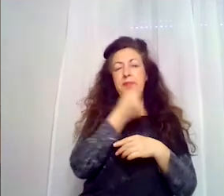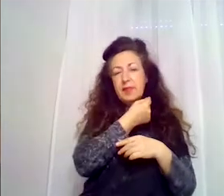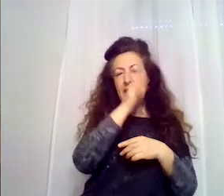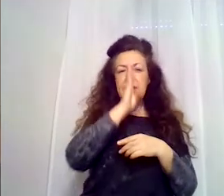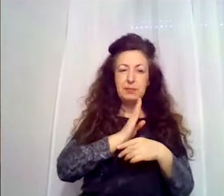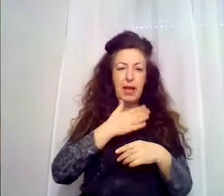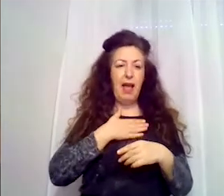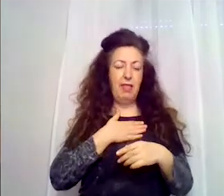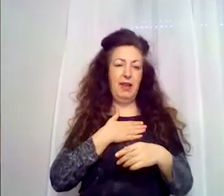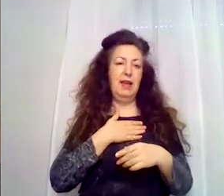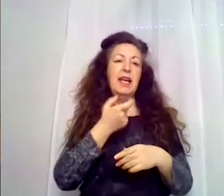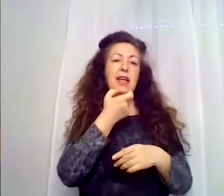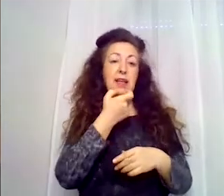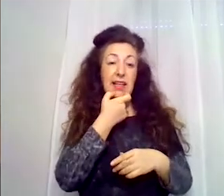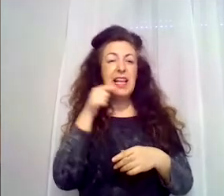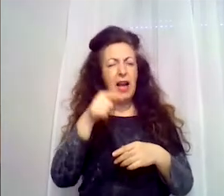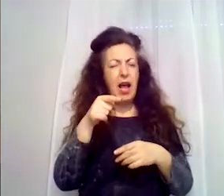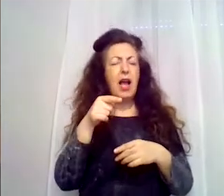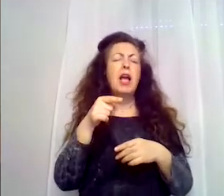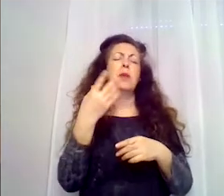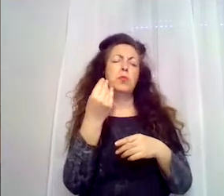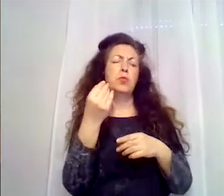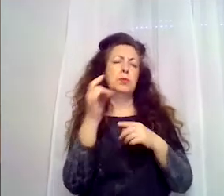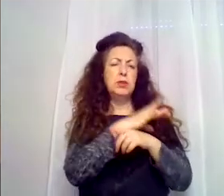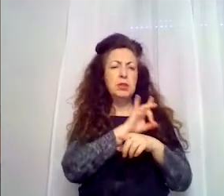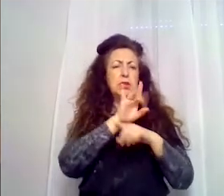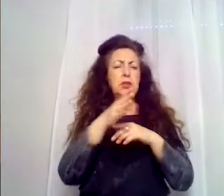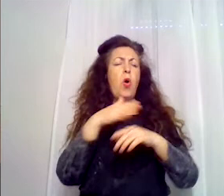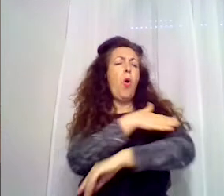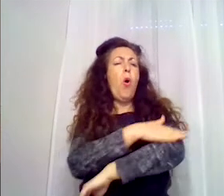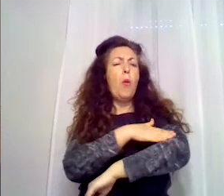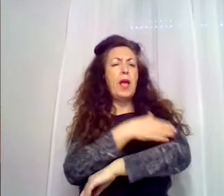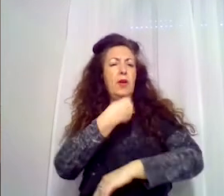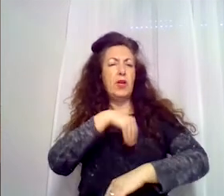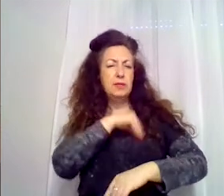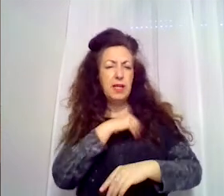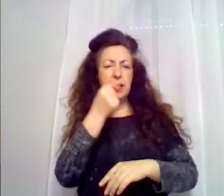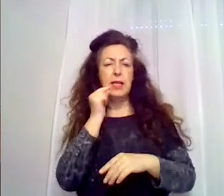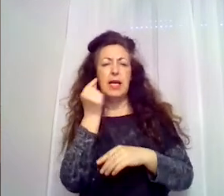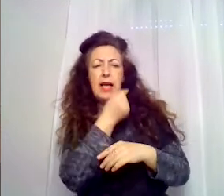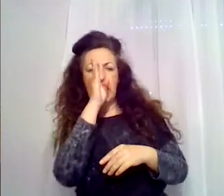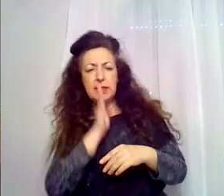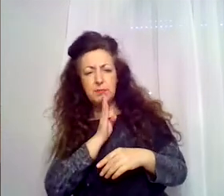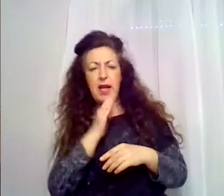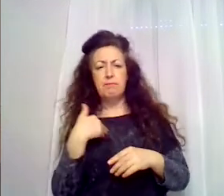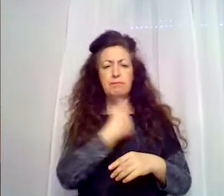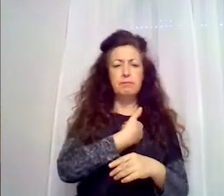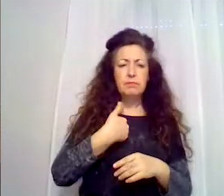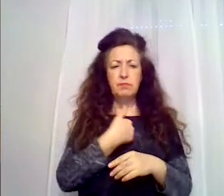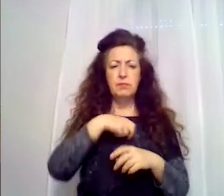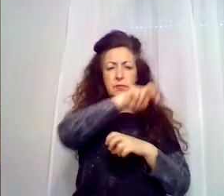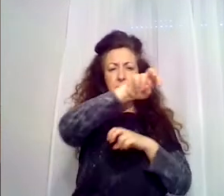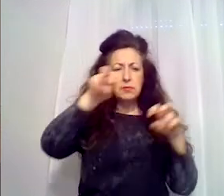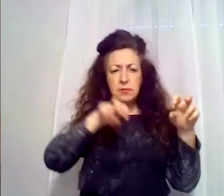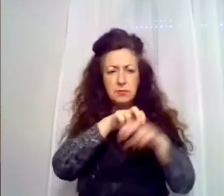principal mentor, el espía jefe, el James Bond 007 de aquella época, ¿no? Walsingham tuvo sus